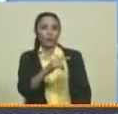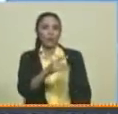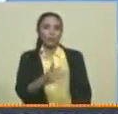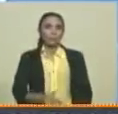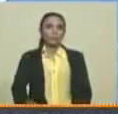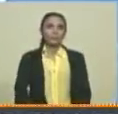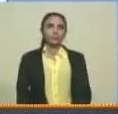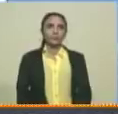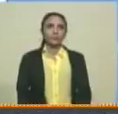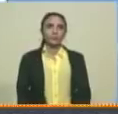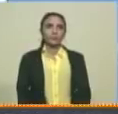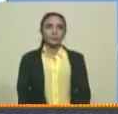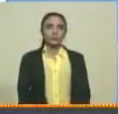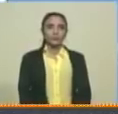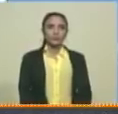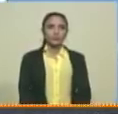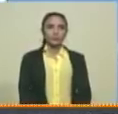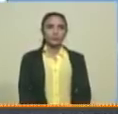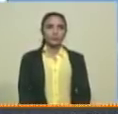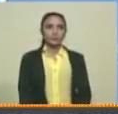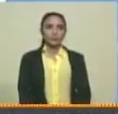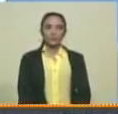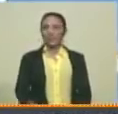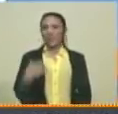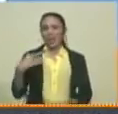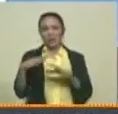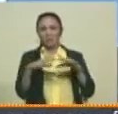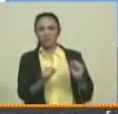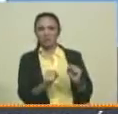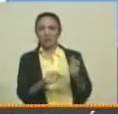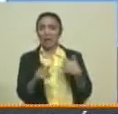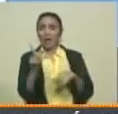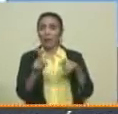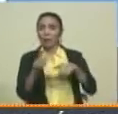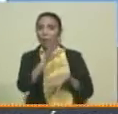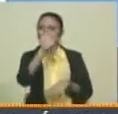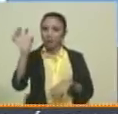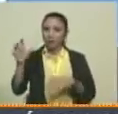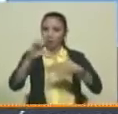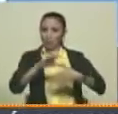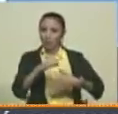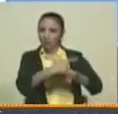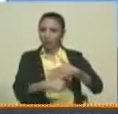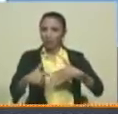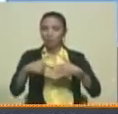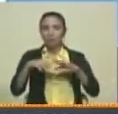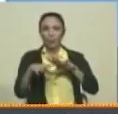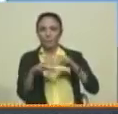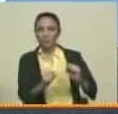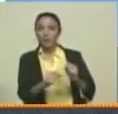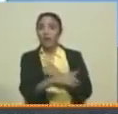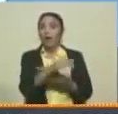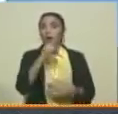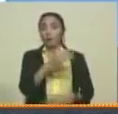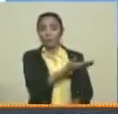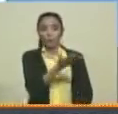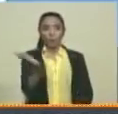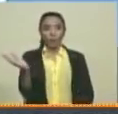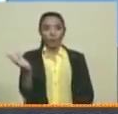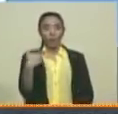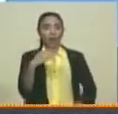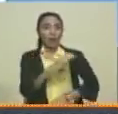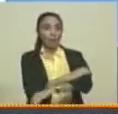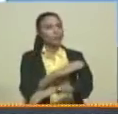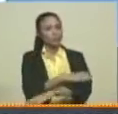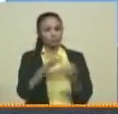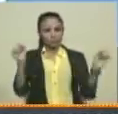antipopular, que se ha impuesto en algunos lugares de América Latina, decimos a los pueblos de América Latina,